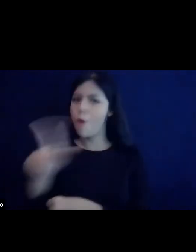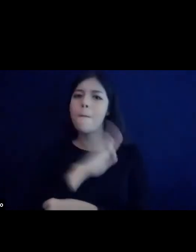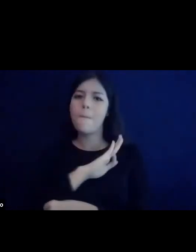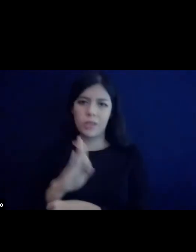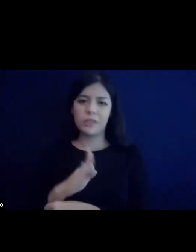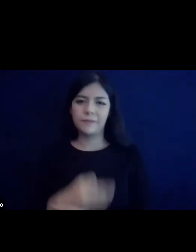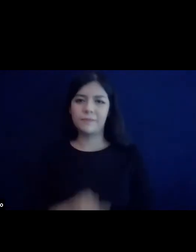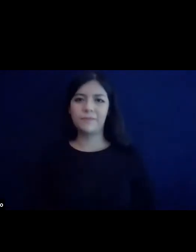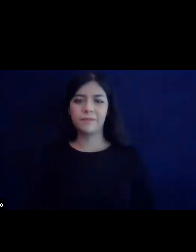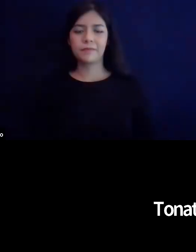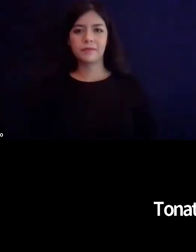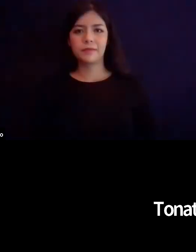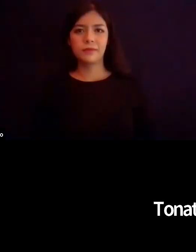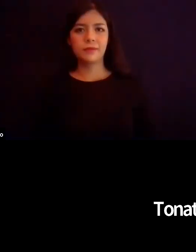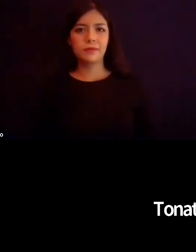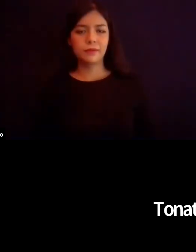No sé si